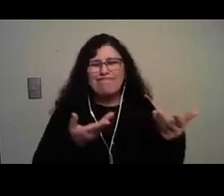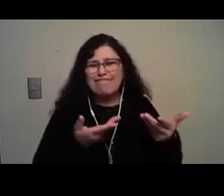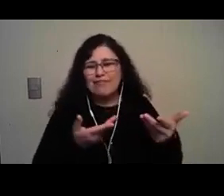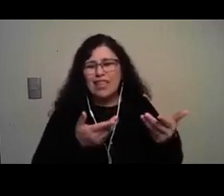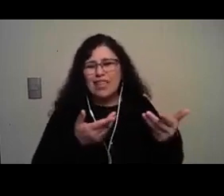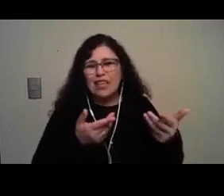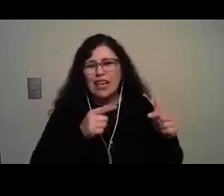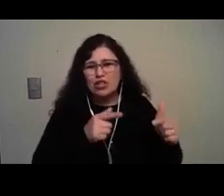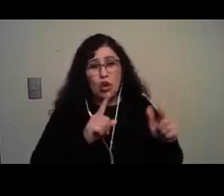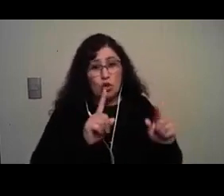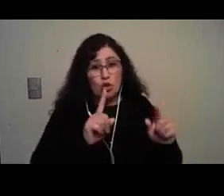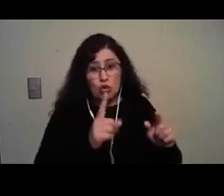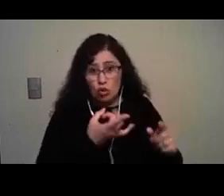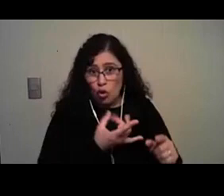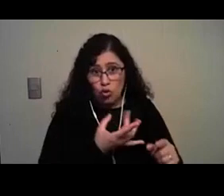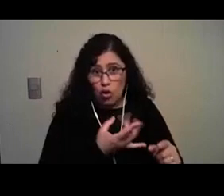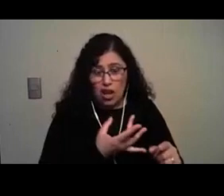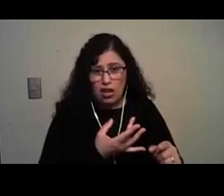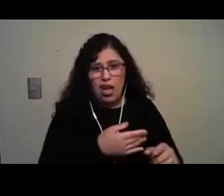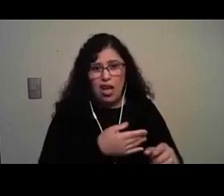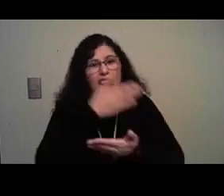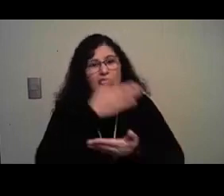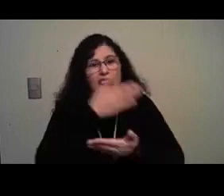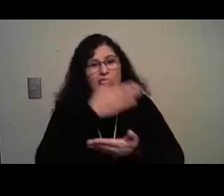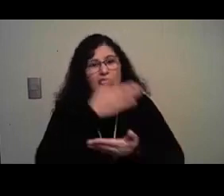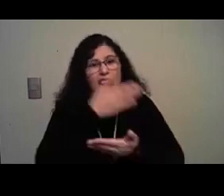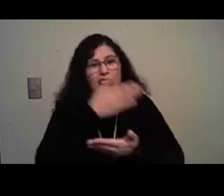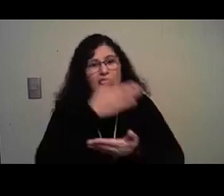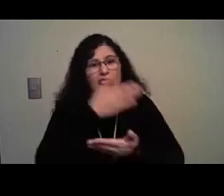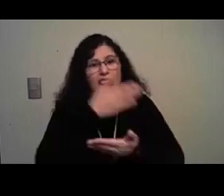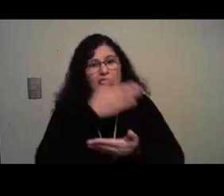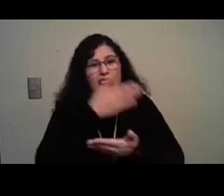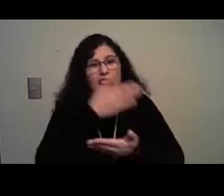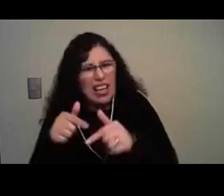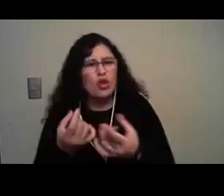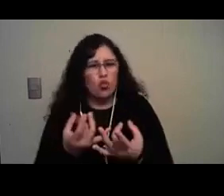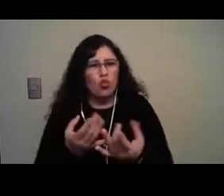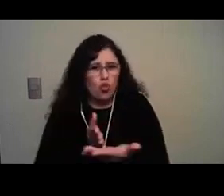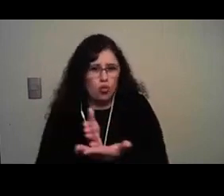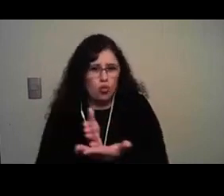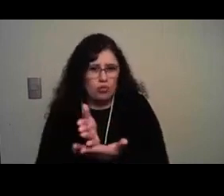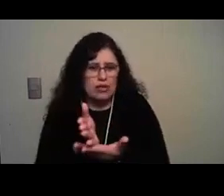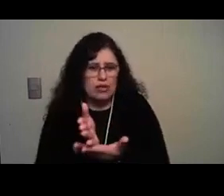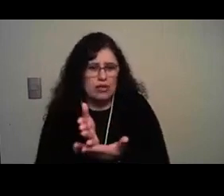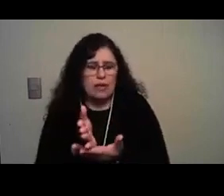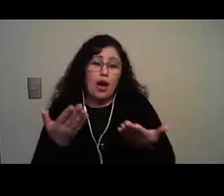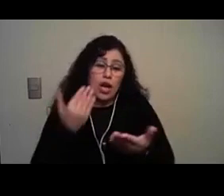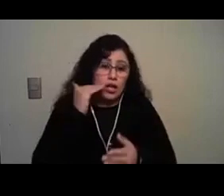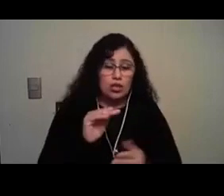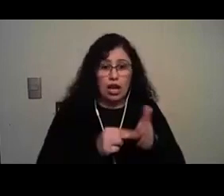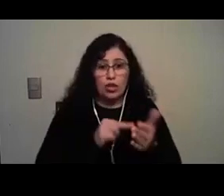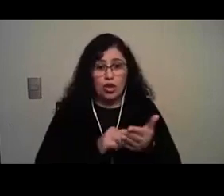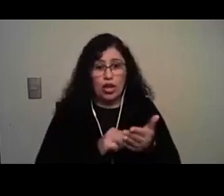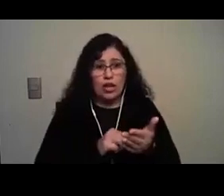provocan dolor, ya, hasta unos días después. Entonces, en esos casos particulares, niños con trastorno de la fijación del calcio